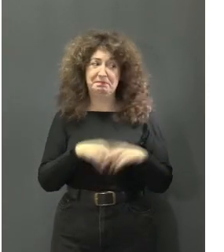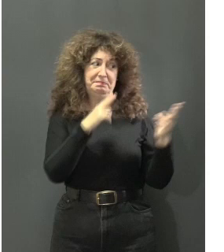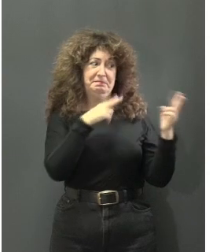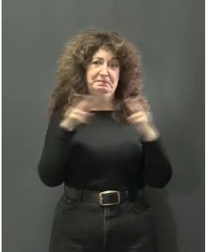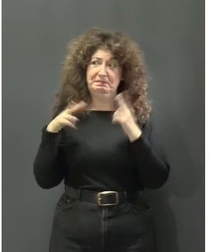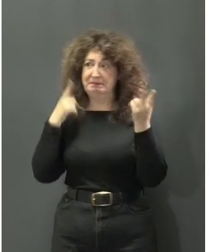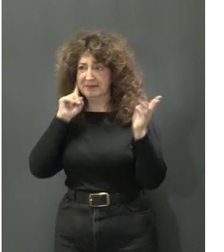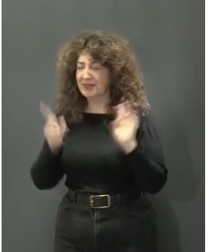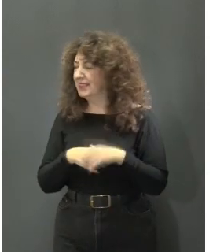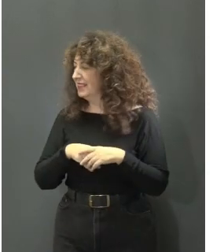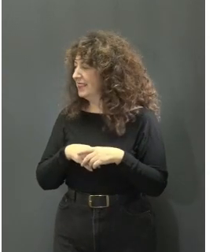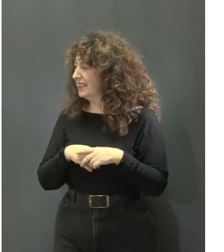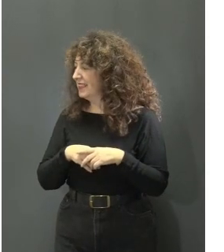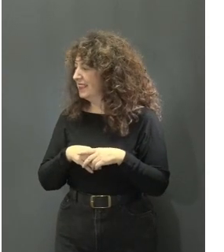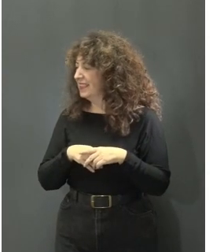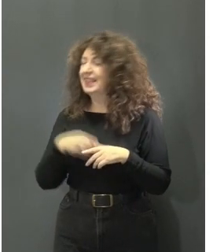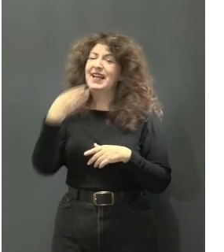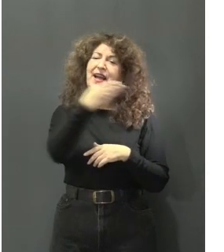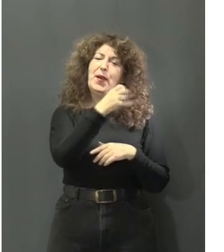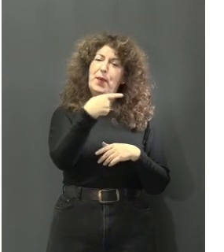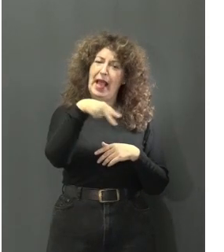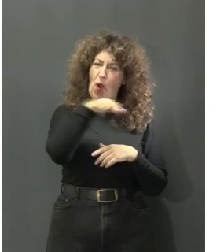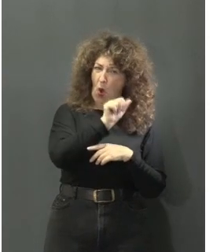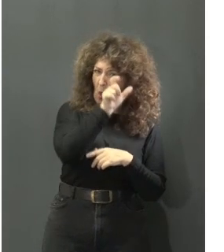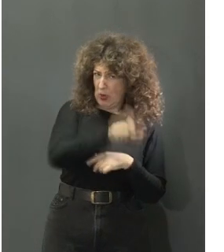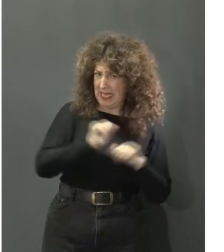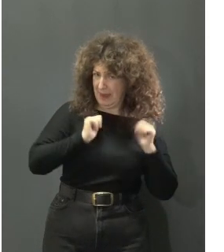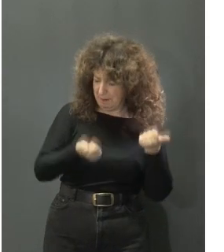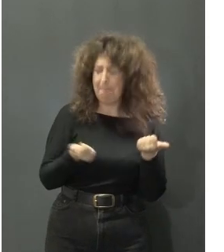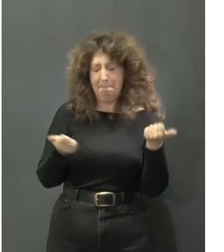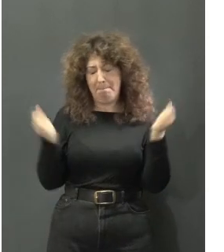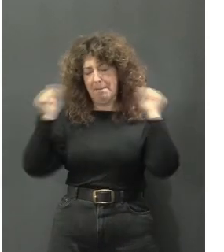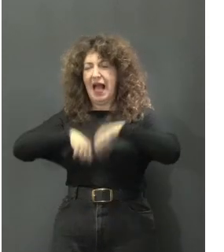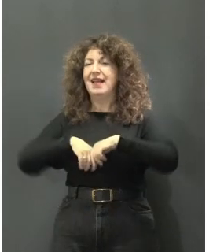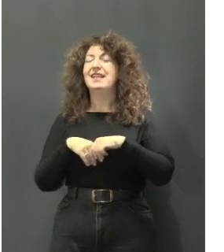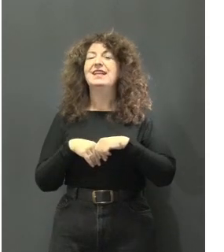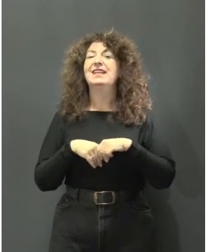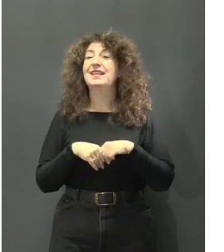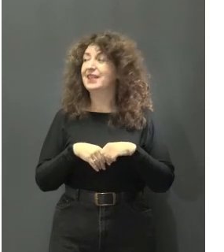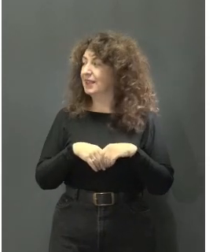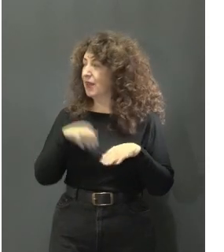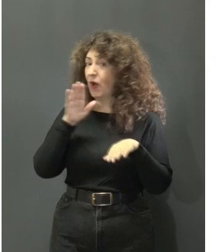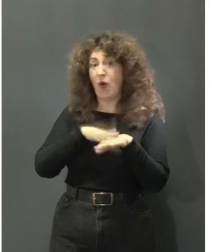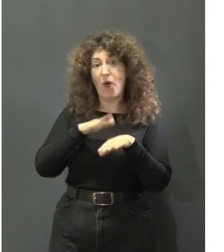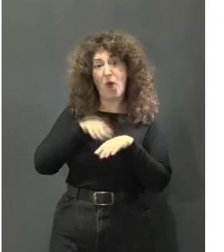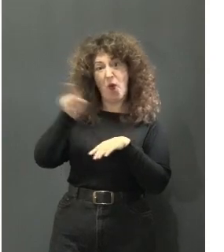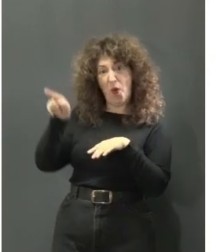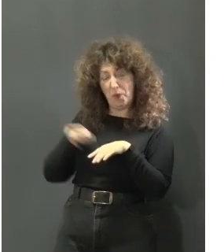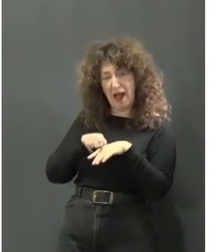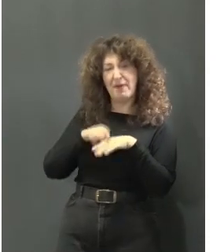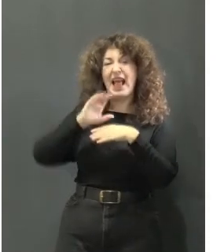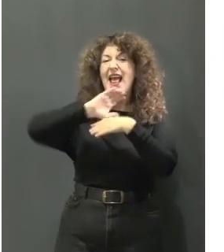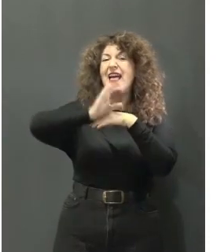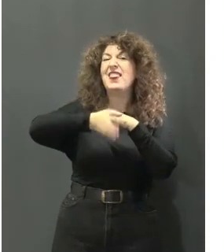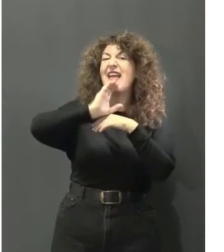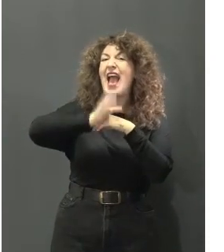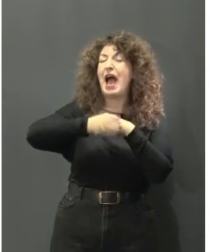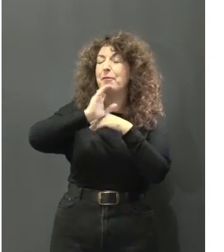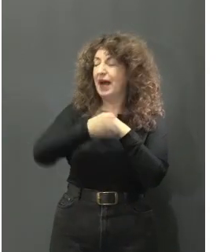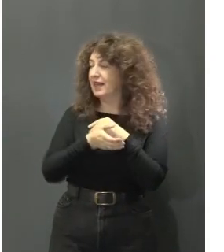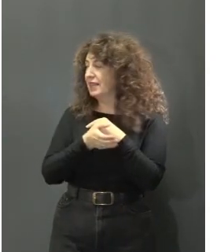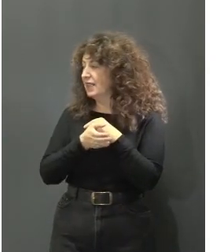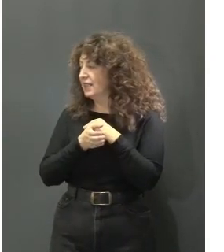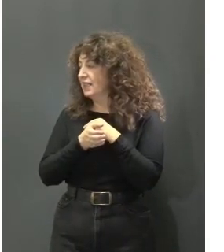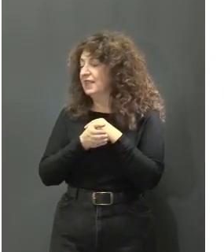Pues Begoña, por ejemplo. Bueno, pues sois culpables, el CEAPAT, en parte